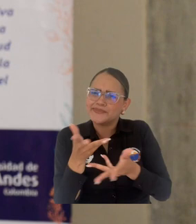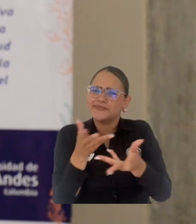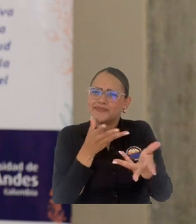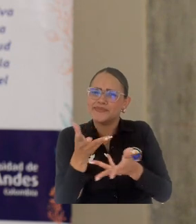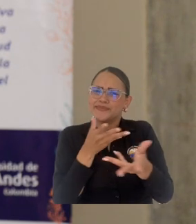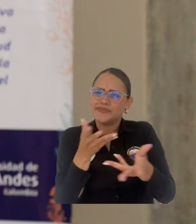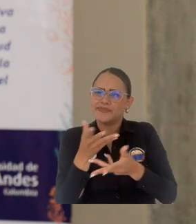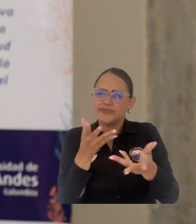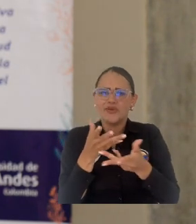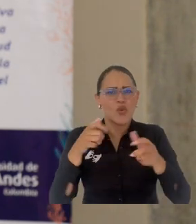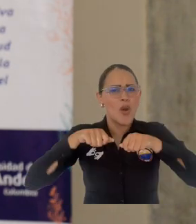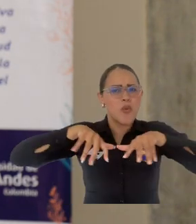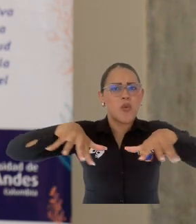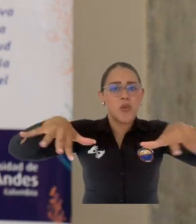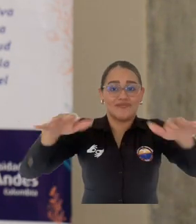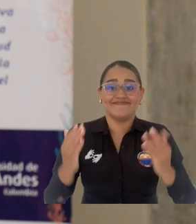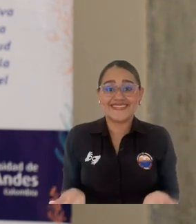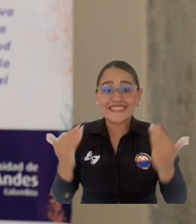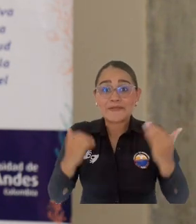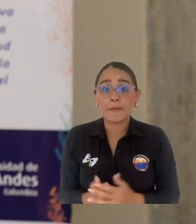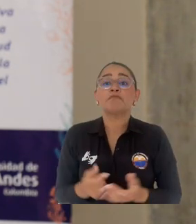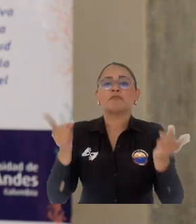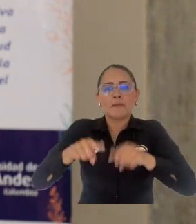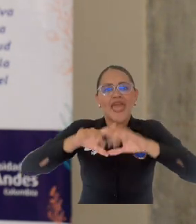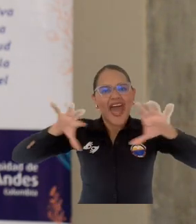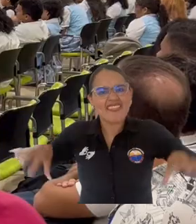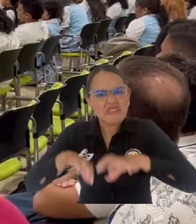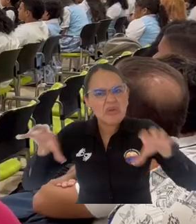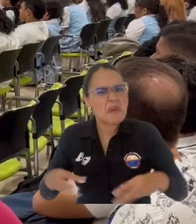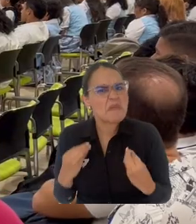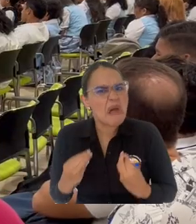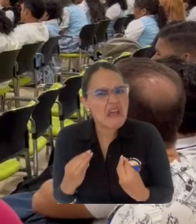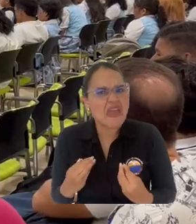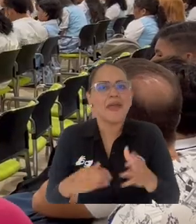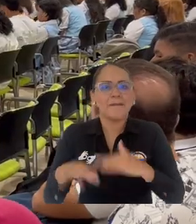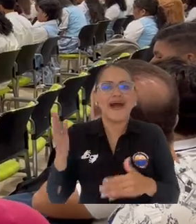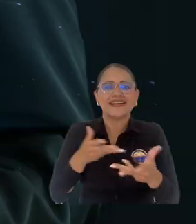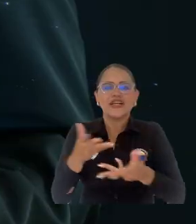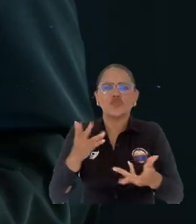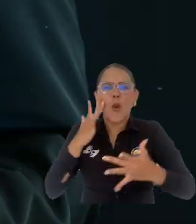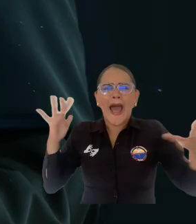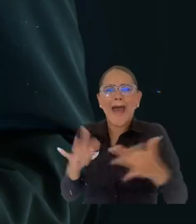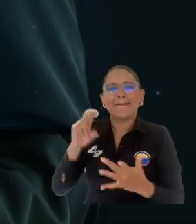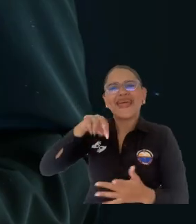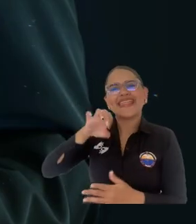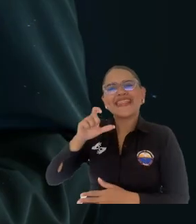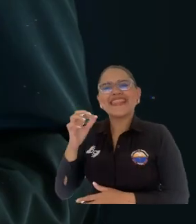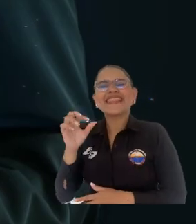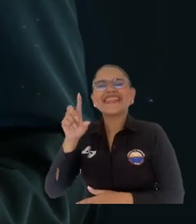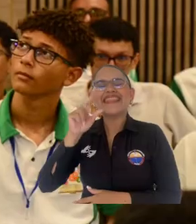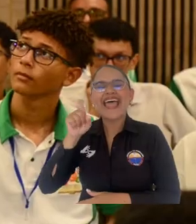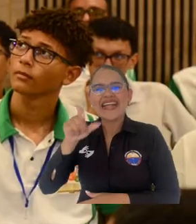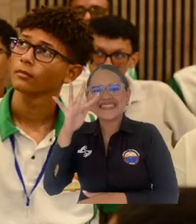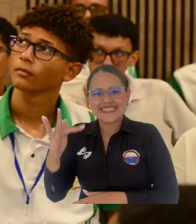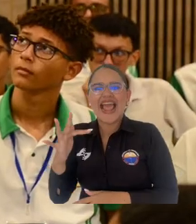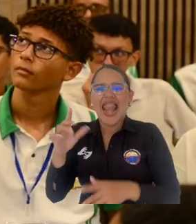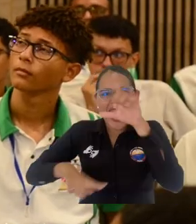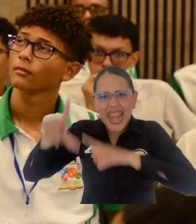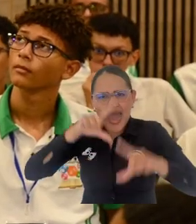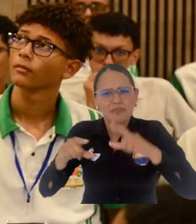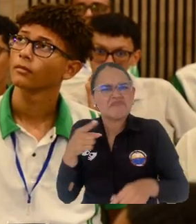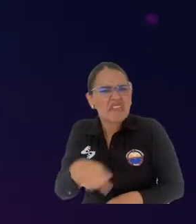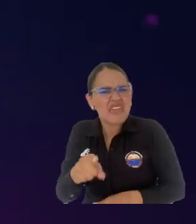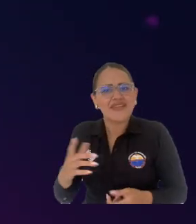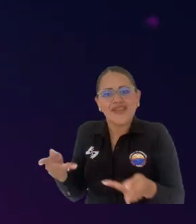para precisamente llegar a toda la población. Como parte de la actividad también hubo lugar para el primer Nets Lab,